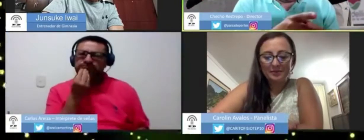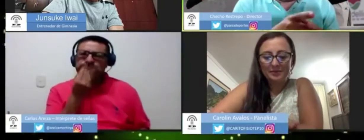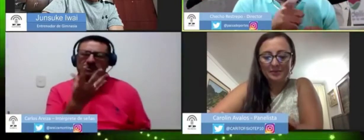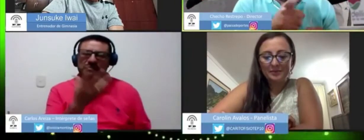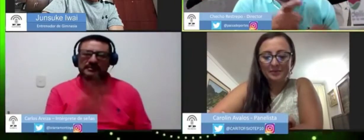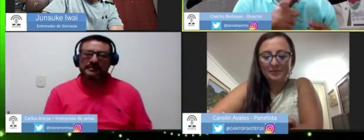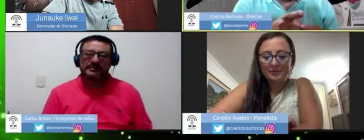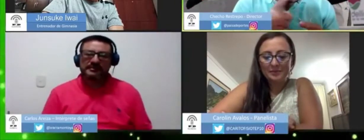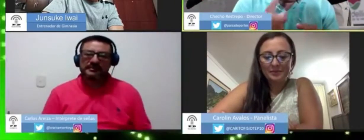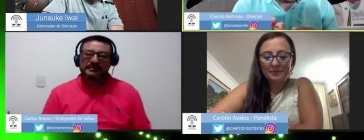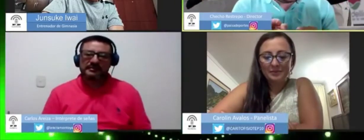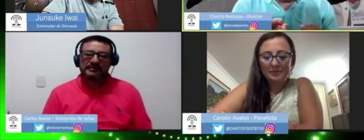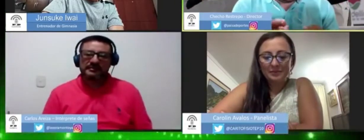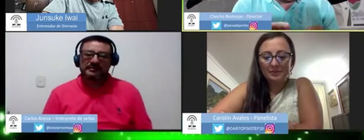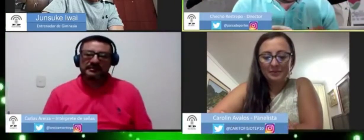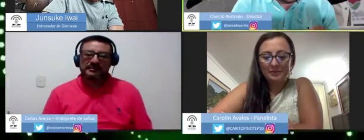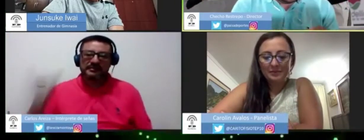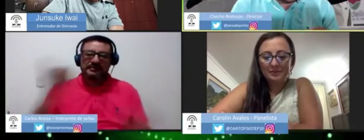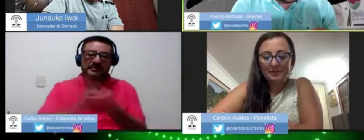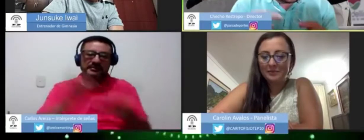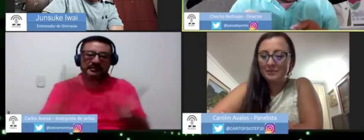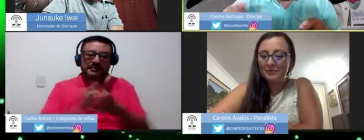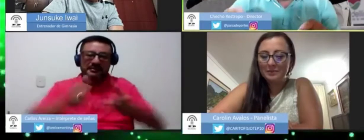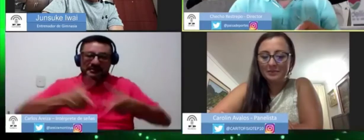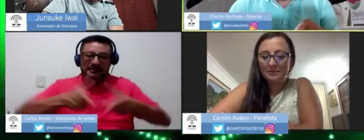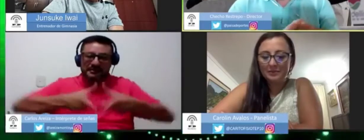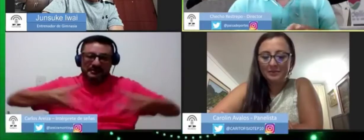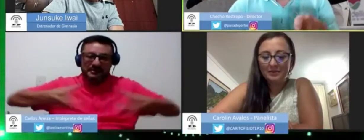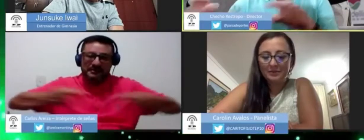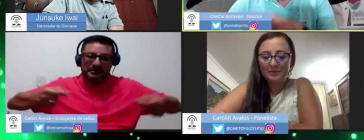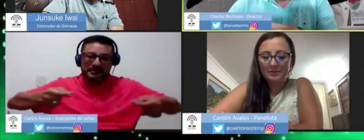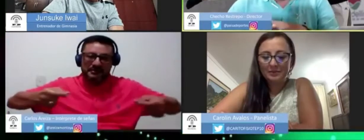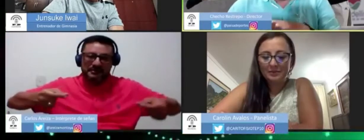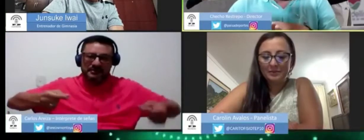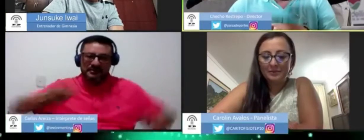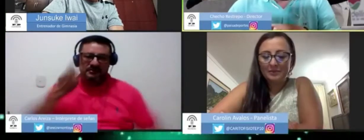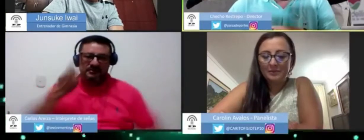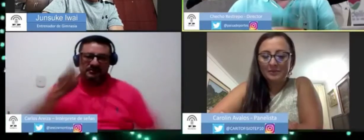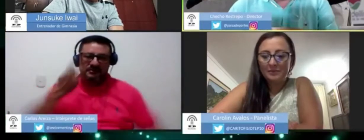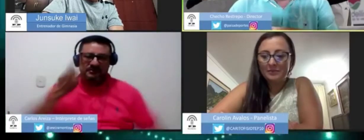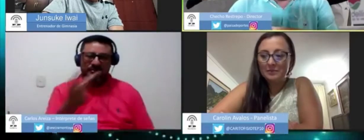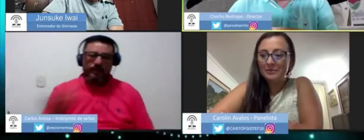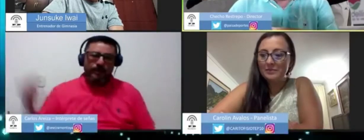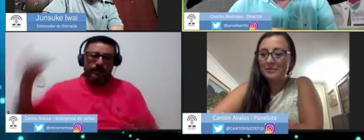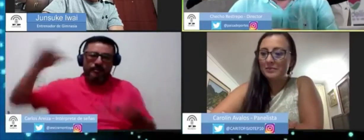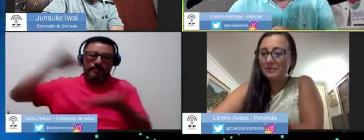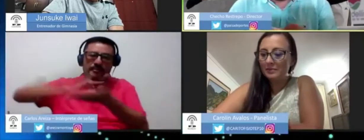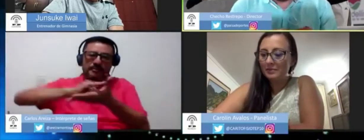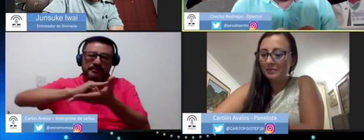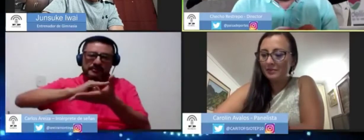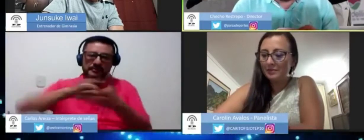misma selección Japón estuvo contemplando venir a entrenar acá para la Olimpiada.